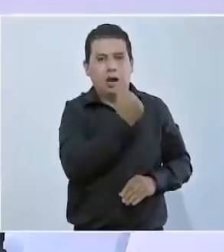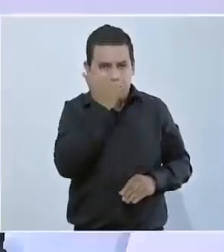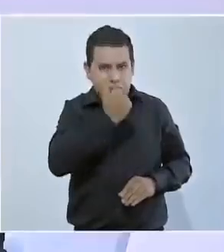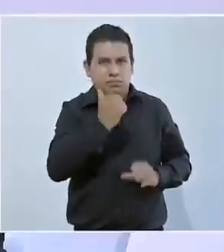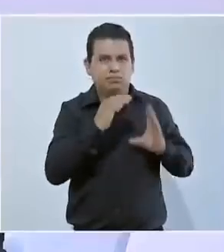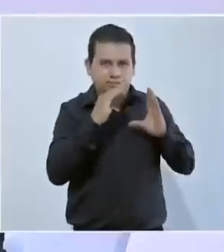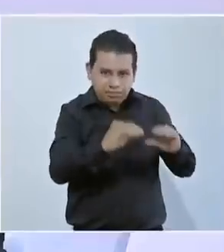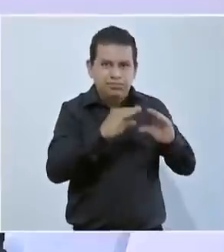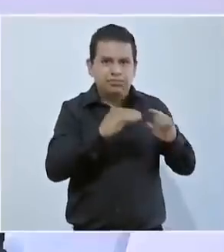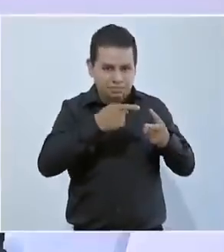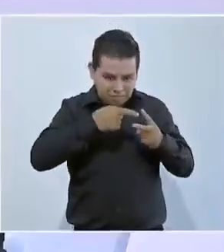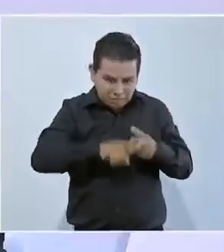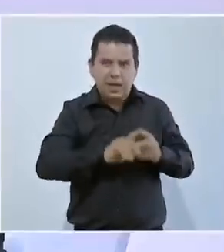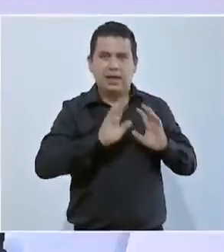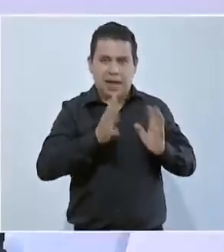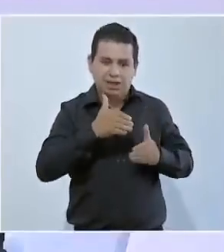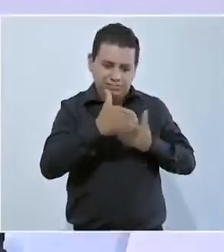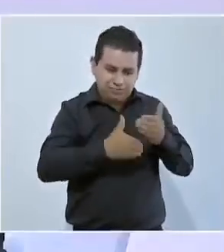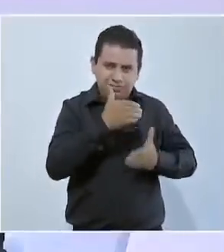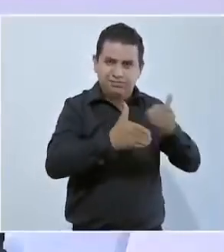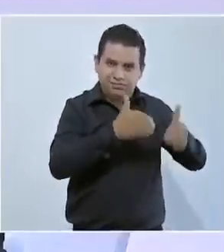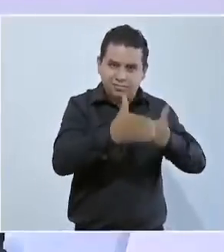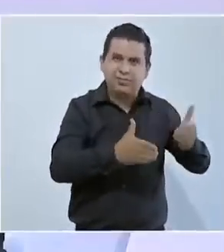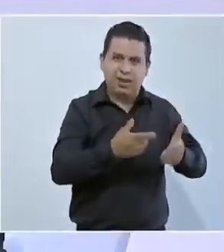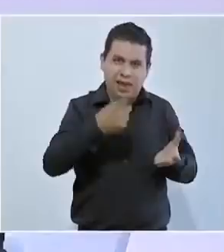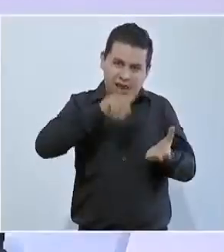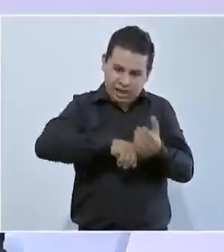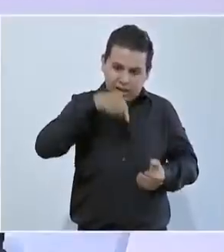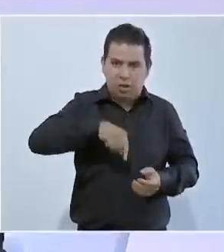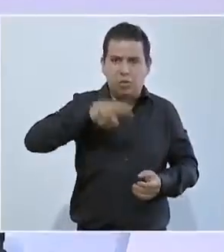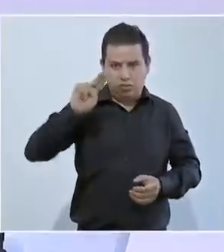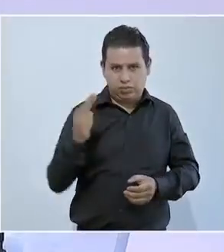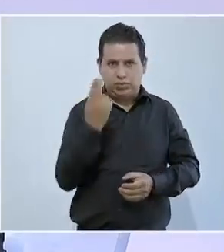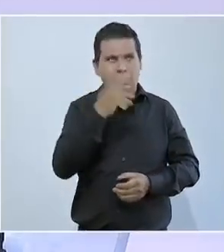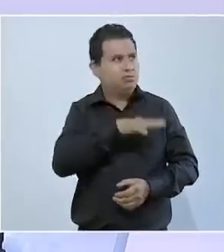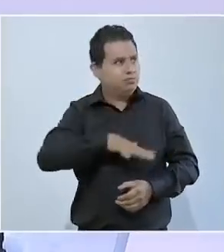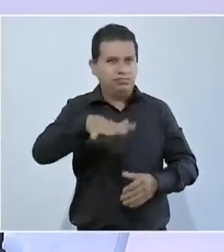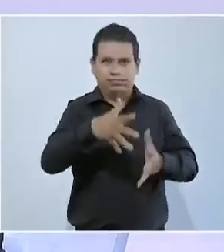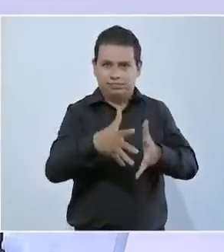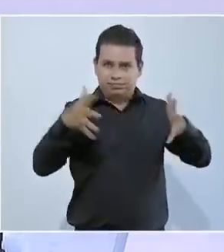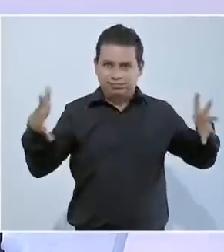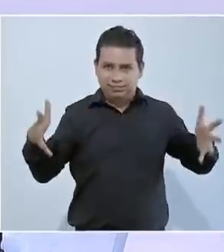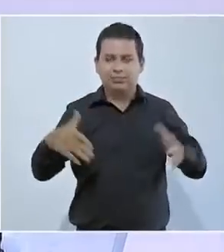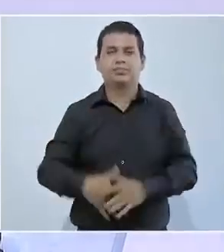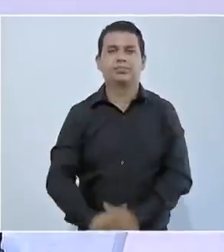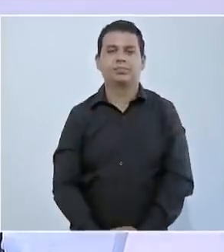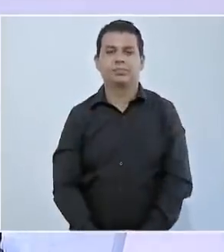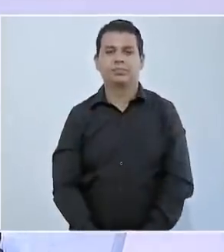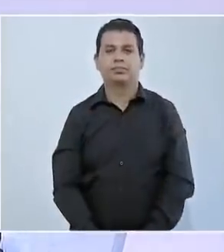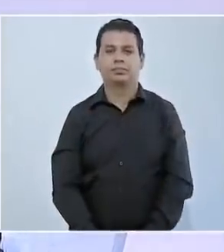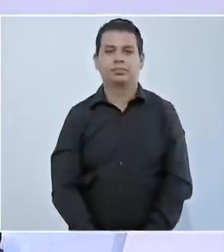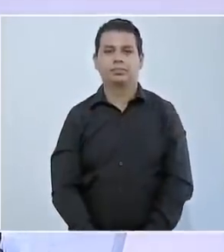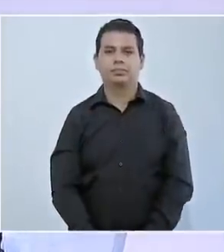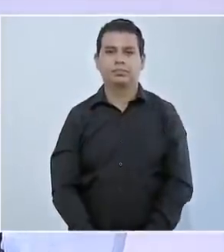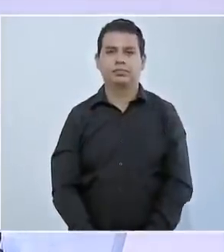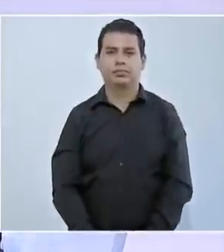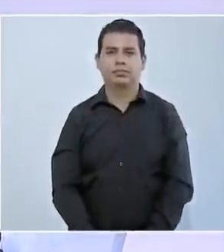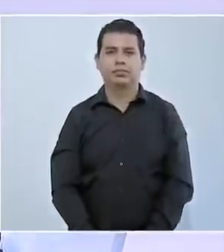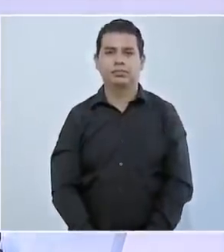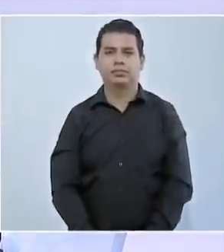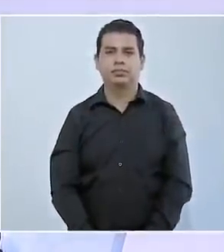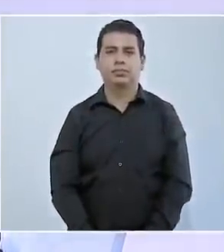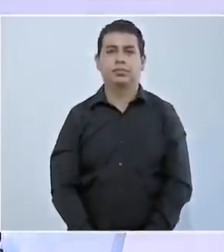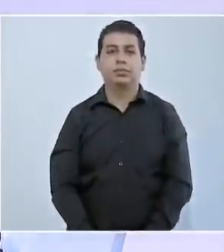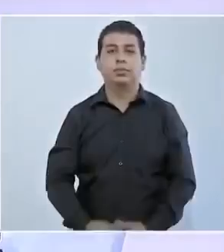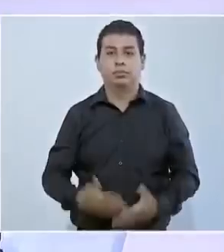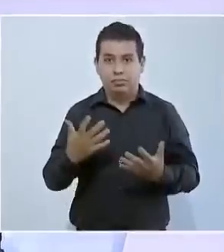está enseñando en esta universidad, que haya